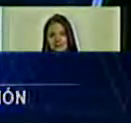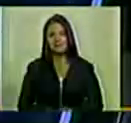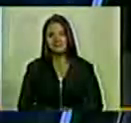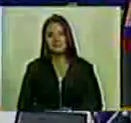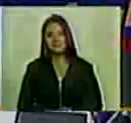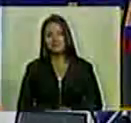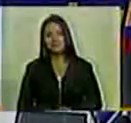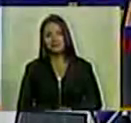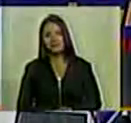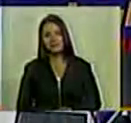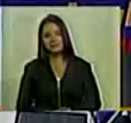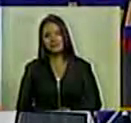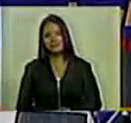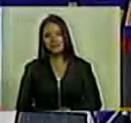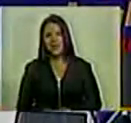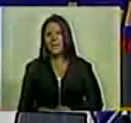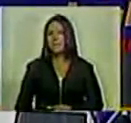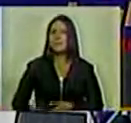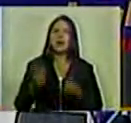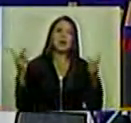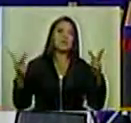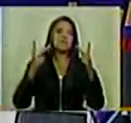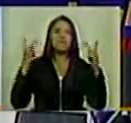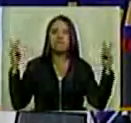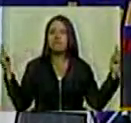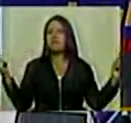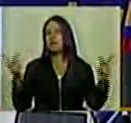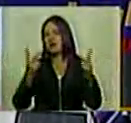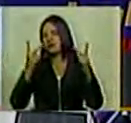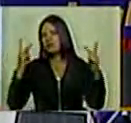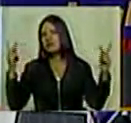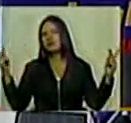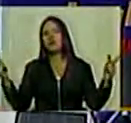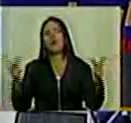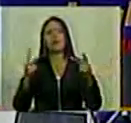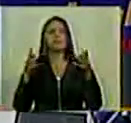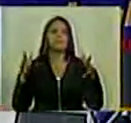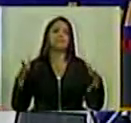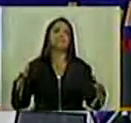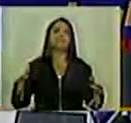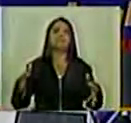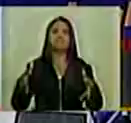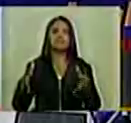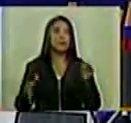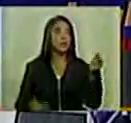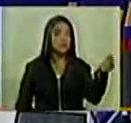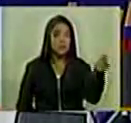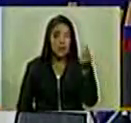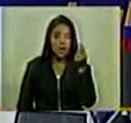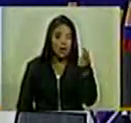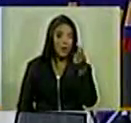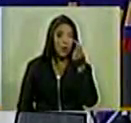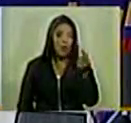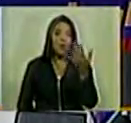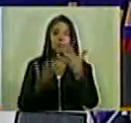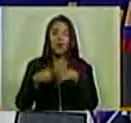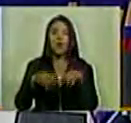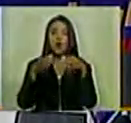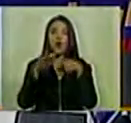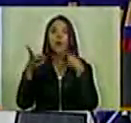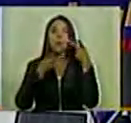La mayor victoria que haya recibido ninguna fuerza política en